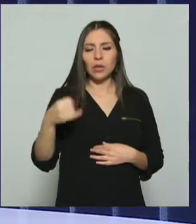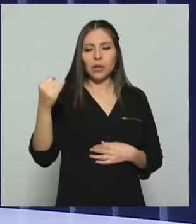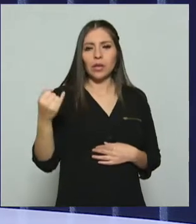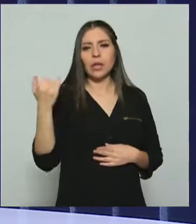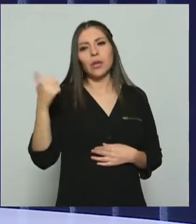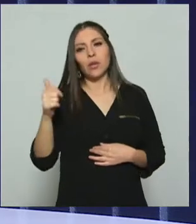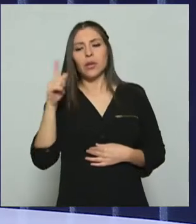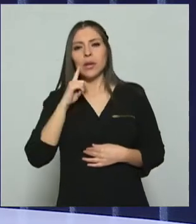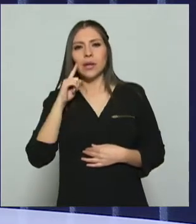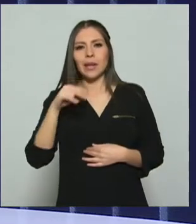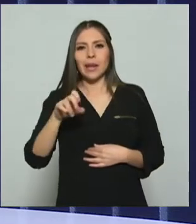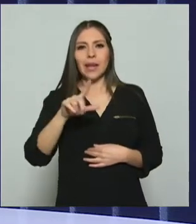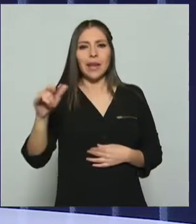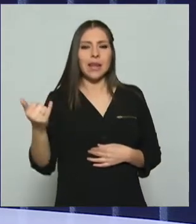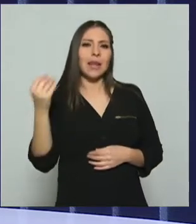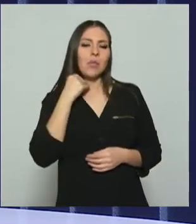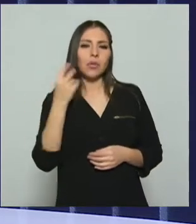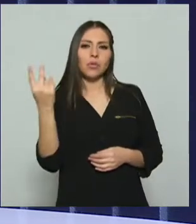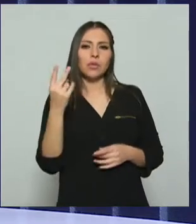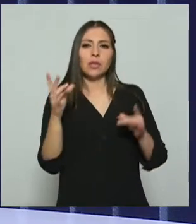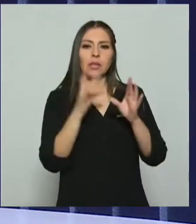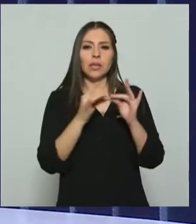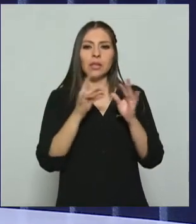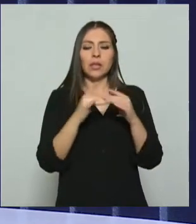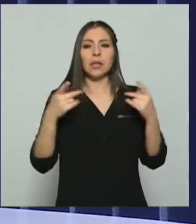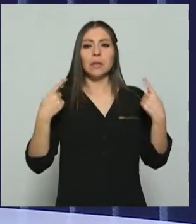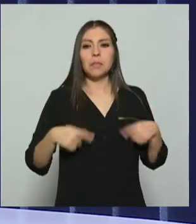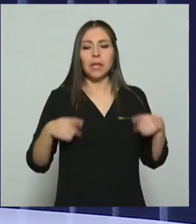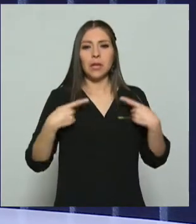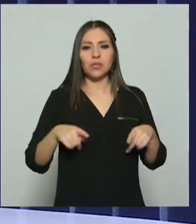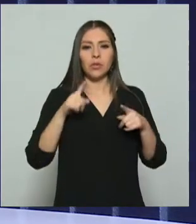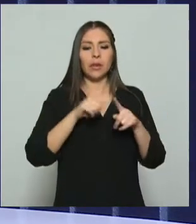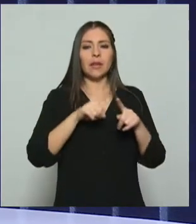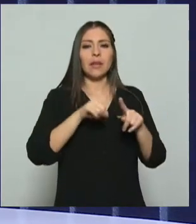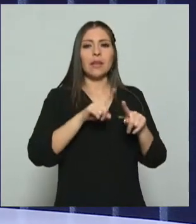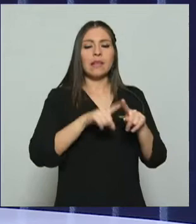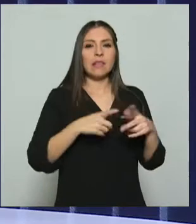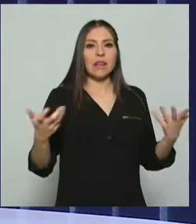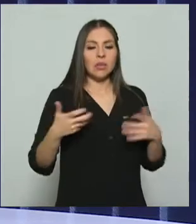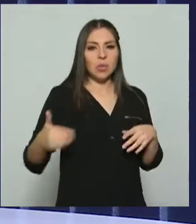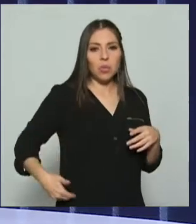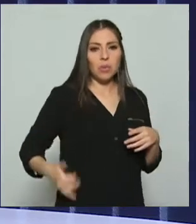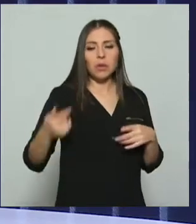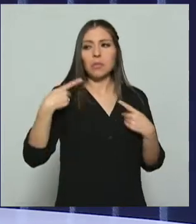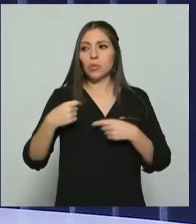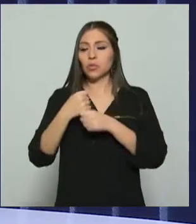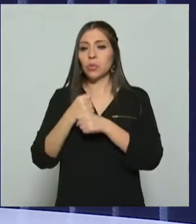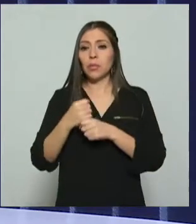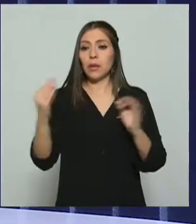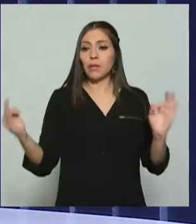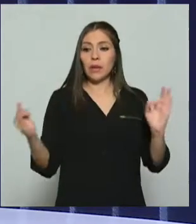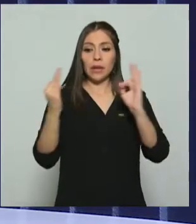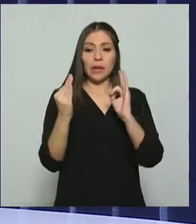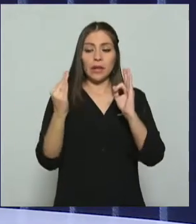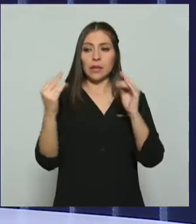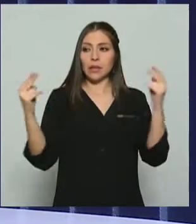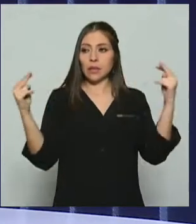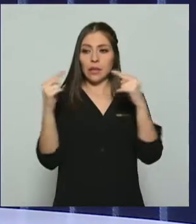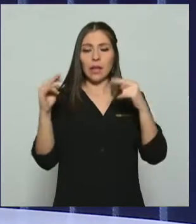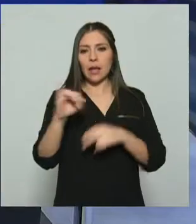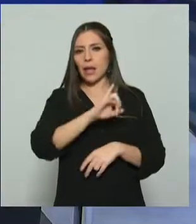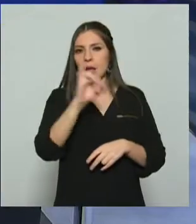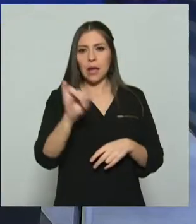integral de atención a las víctimas, el victimario y la víctima no volverán a estar frente a frente nunca más, y que nunca más